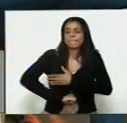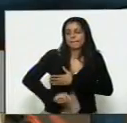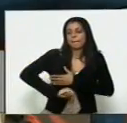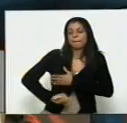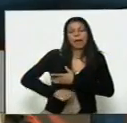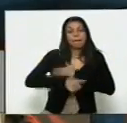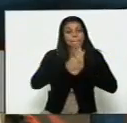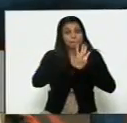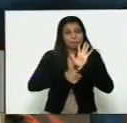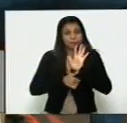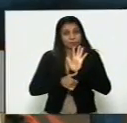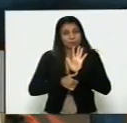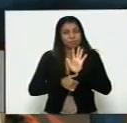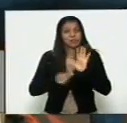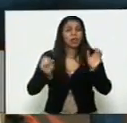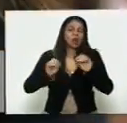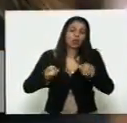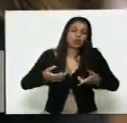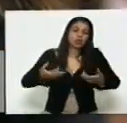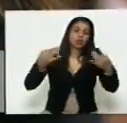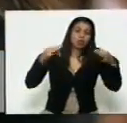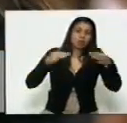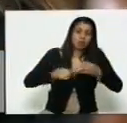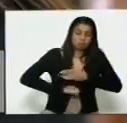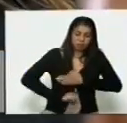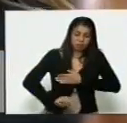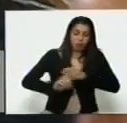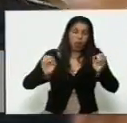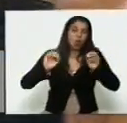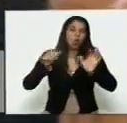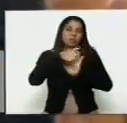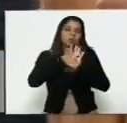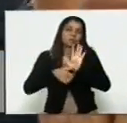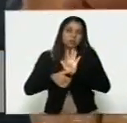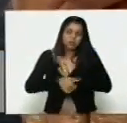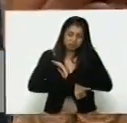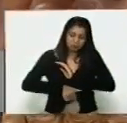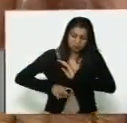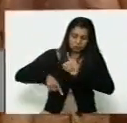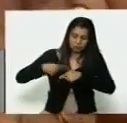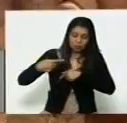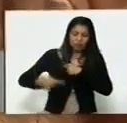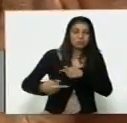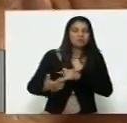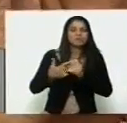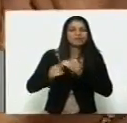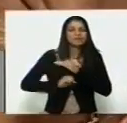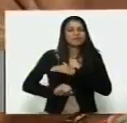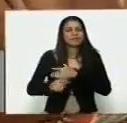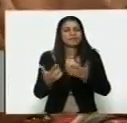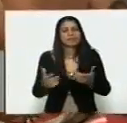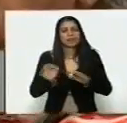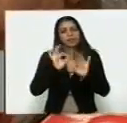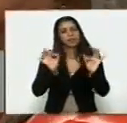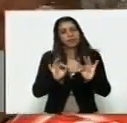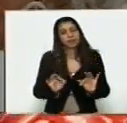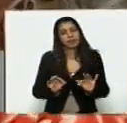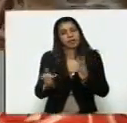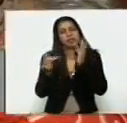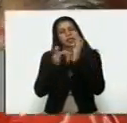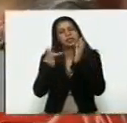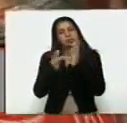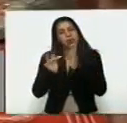parto, parto vaginal o cesárea, nacimiento y posparto, los criterios de uso racional de las